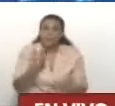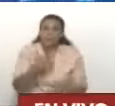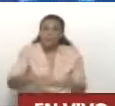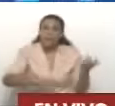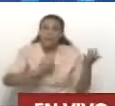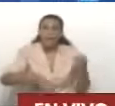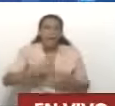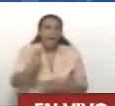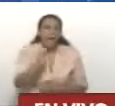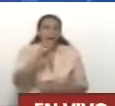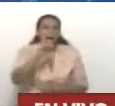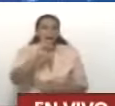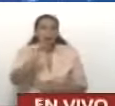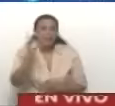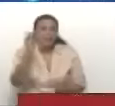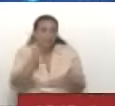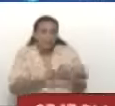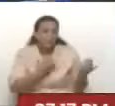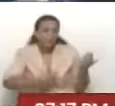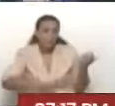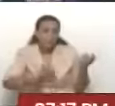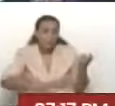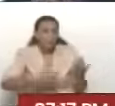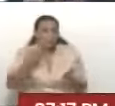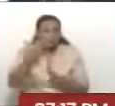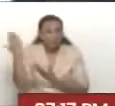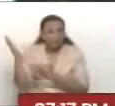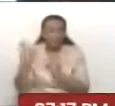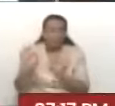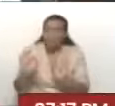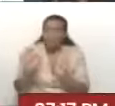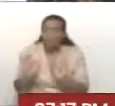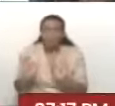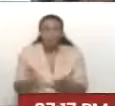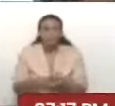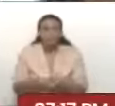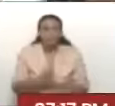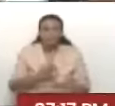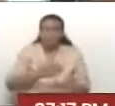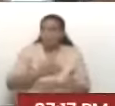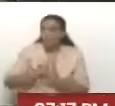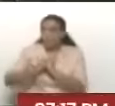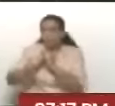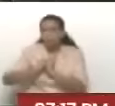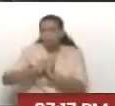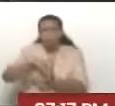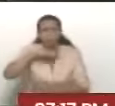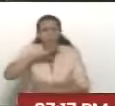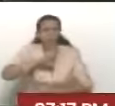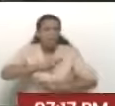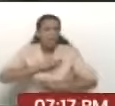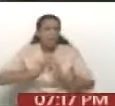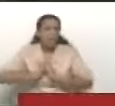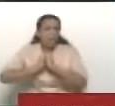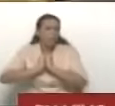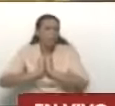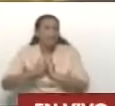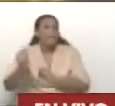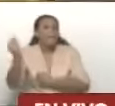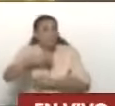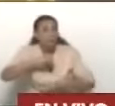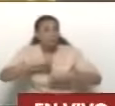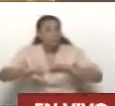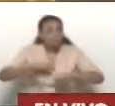la paz. No, no, no basta rezar, hacen